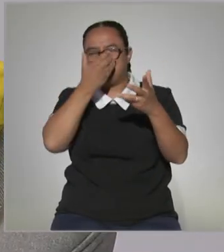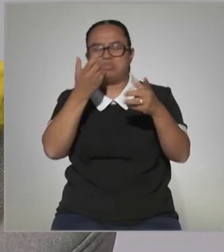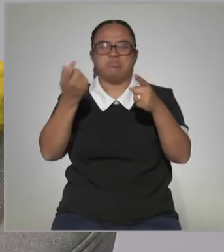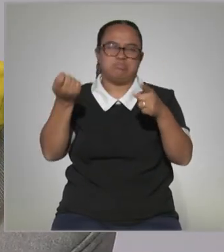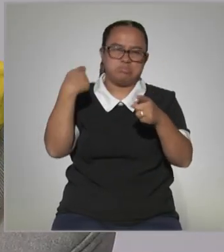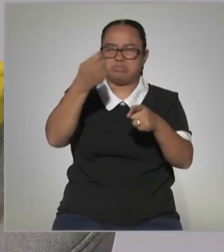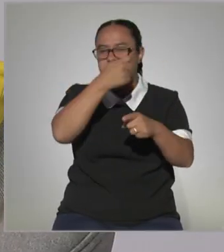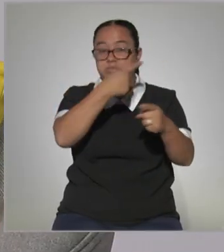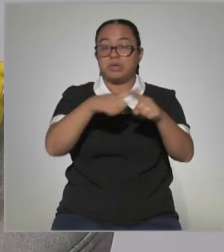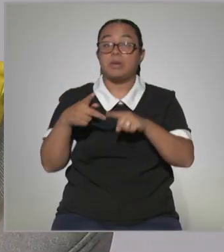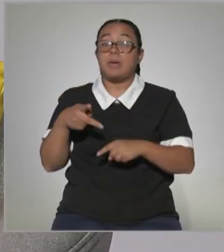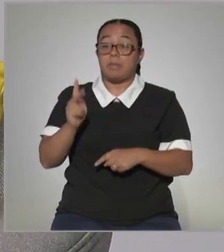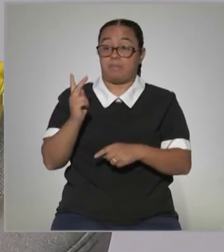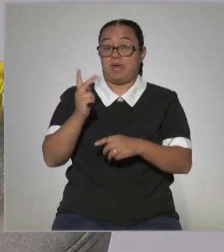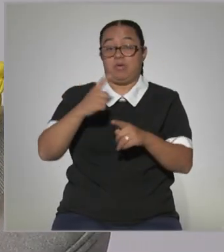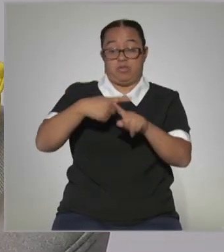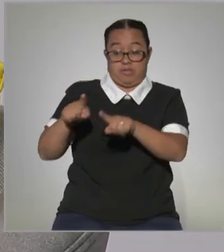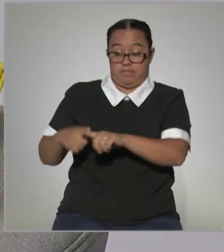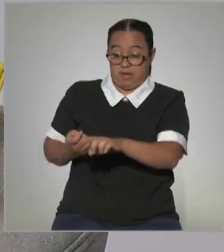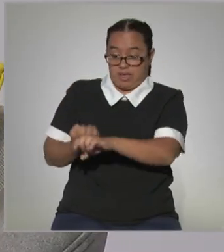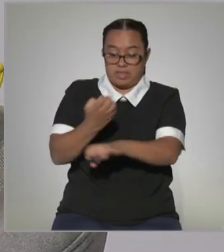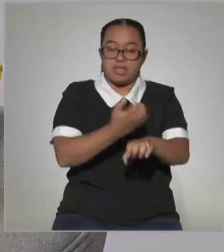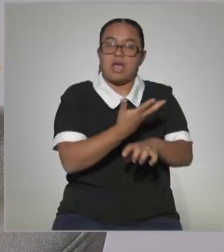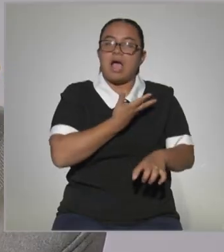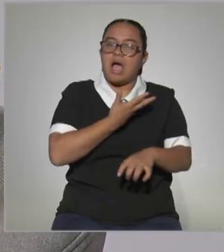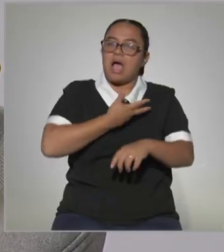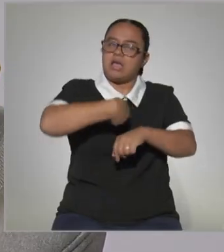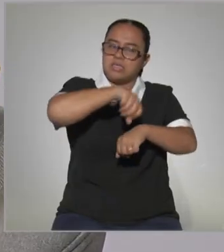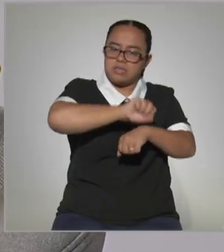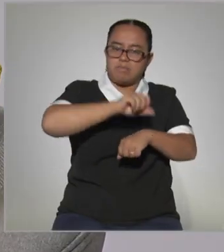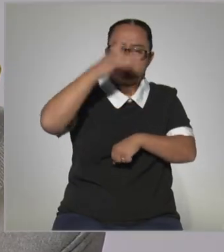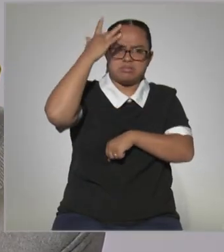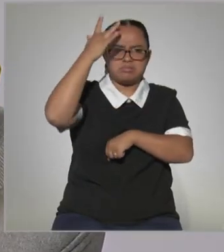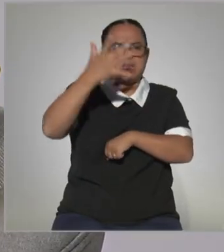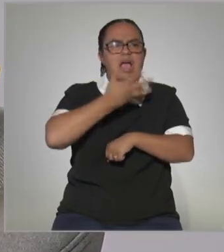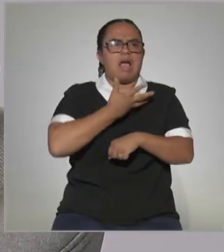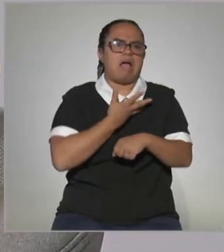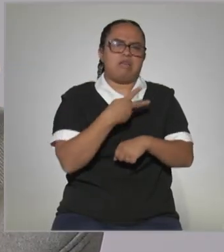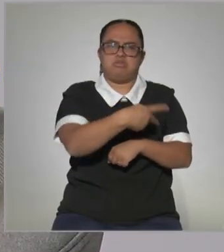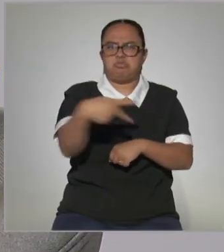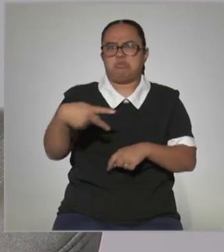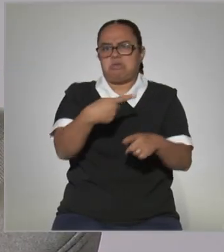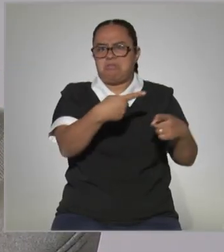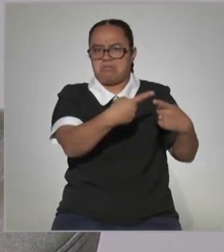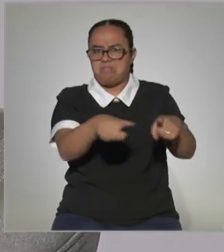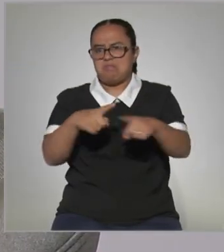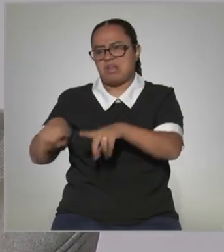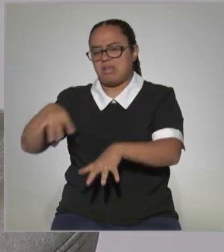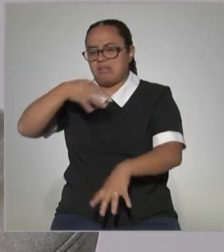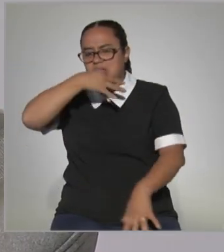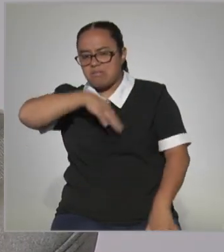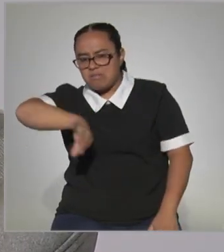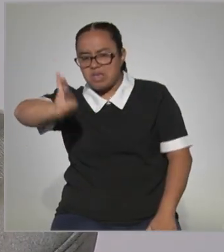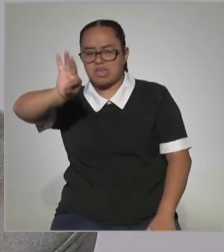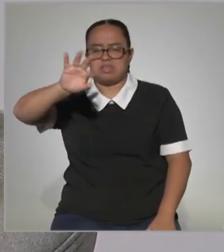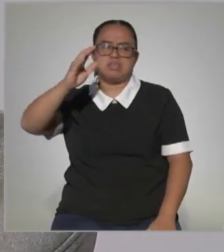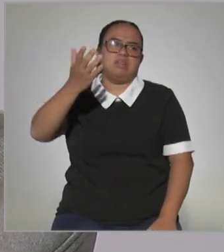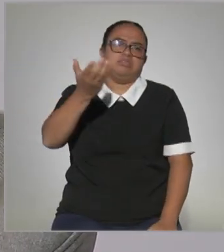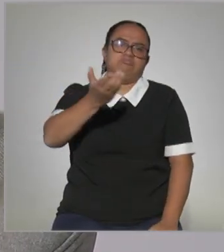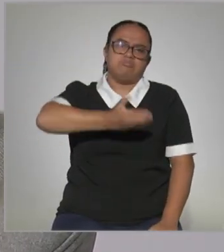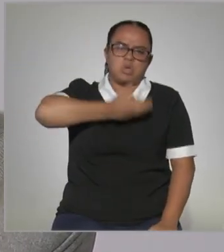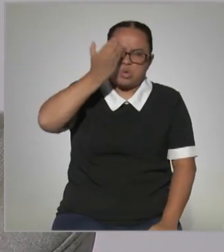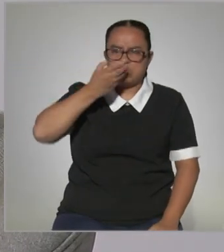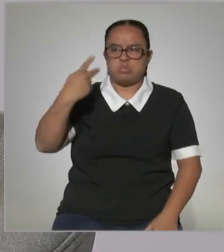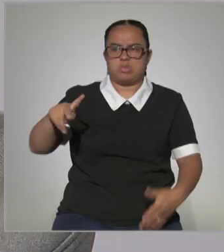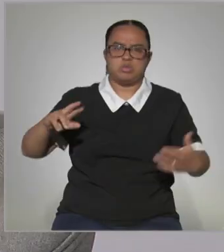celebra la Semana Santa y se hacen distintas fiestas, o se hacen distintos rituales,